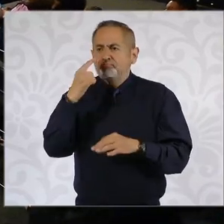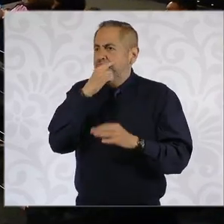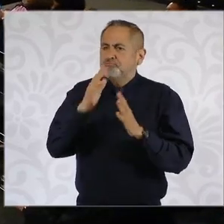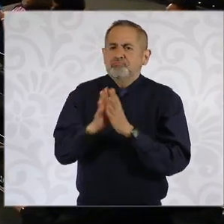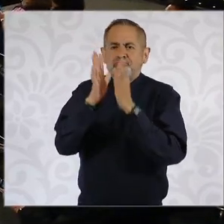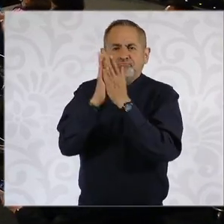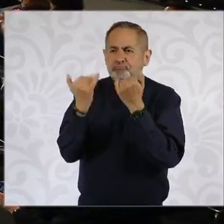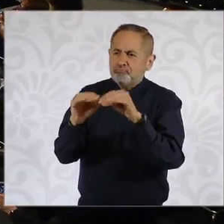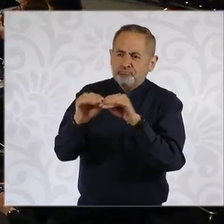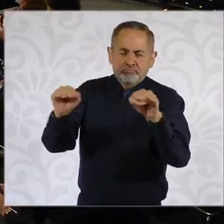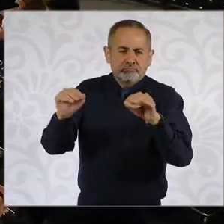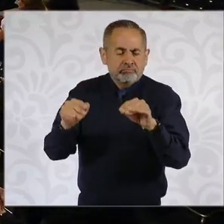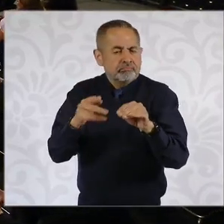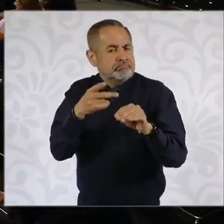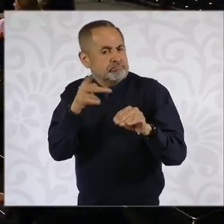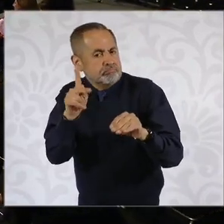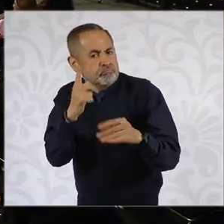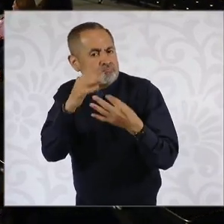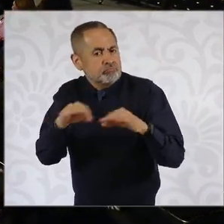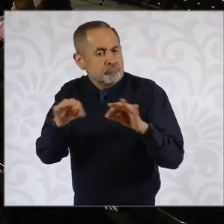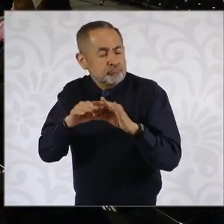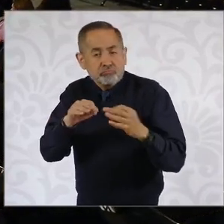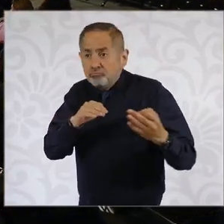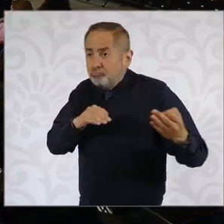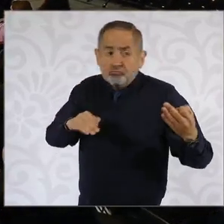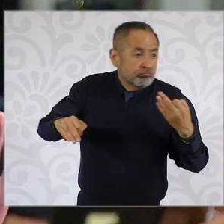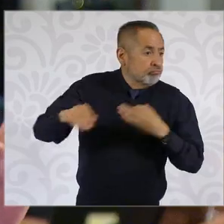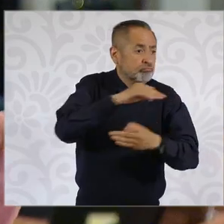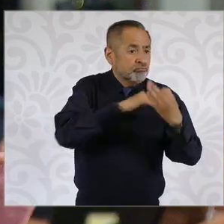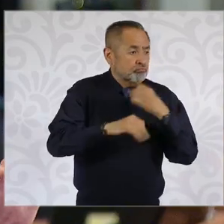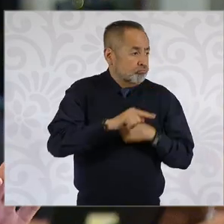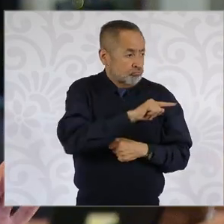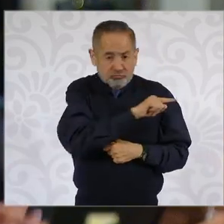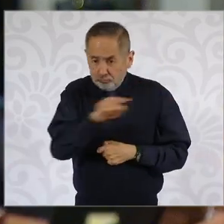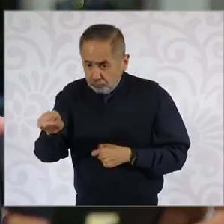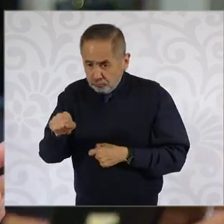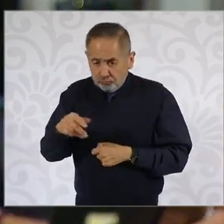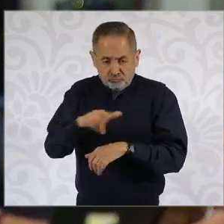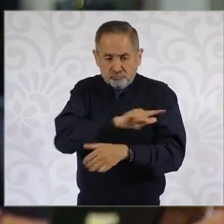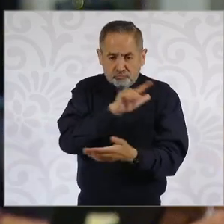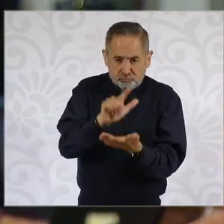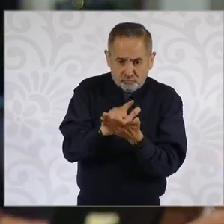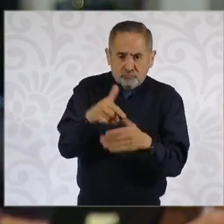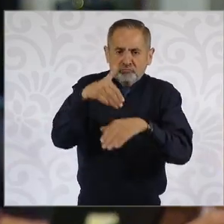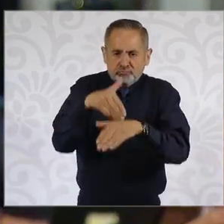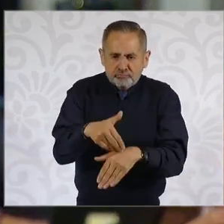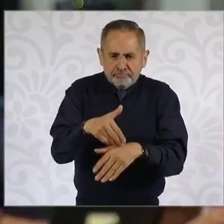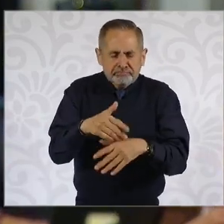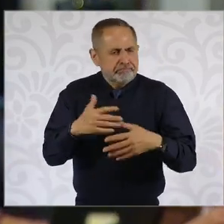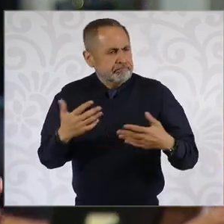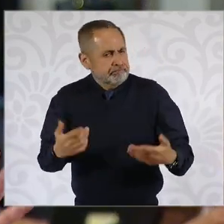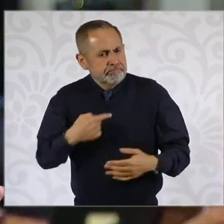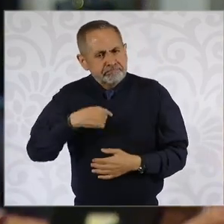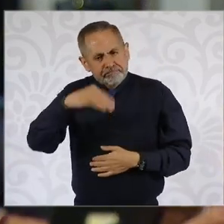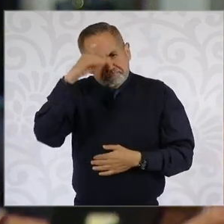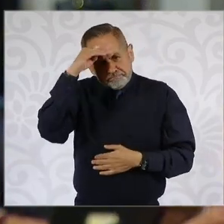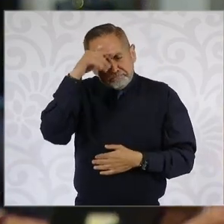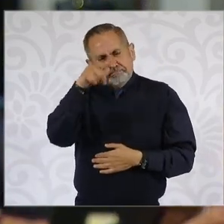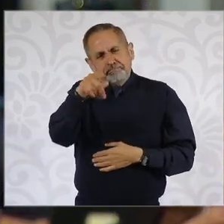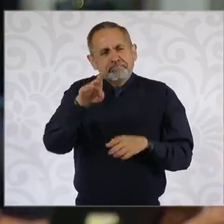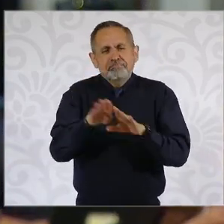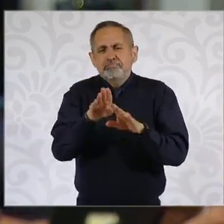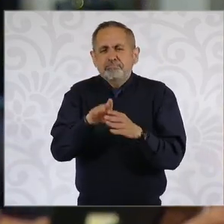Estado de Derecho, que es el punto que desde mi perspectiva es el fundamental. Y quisiera preguntarle cuál es el papel del Estado de